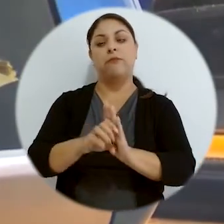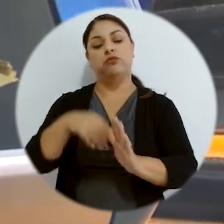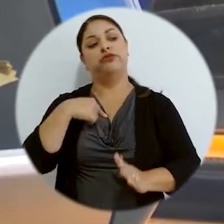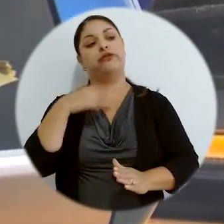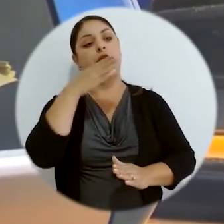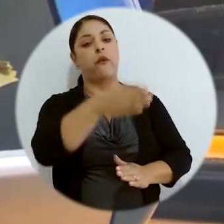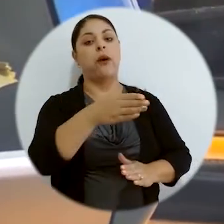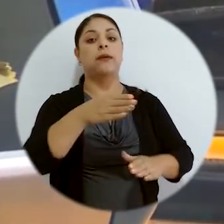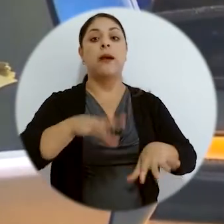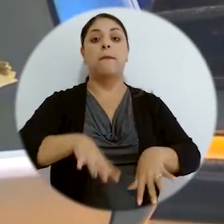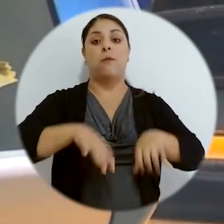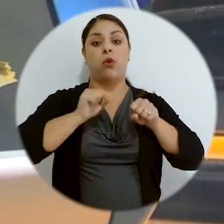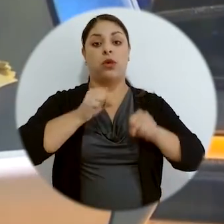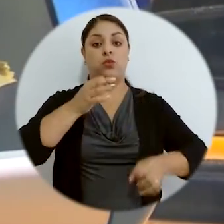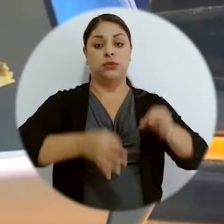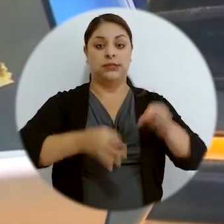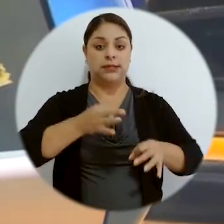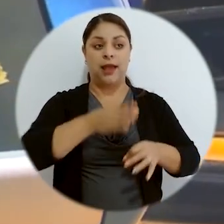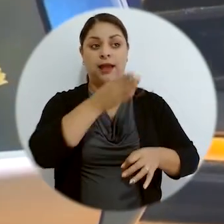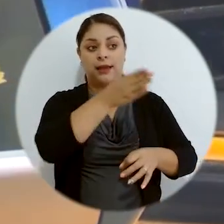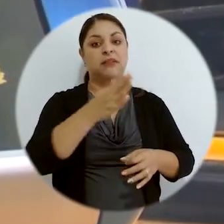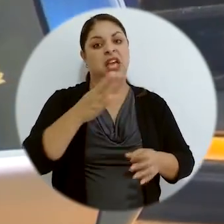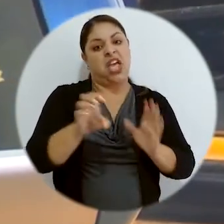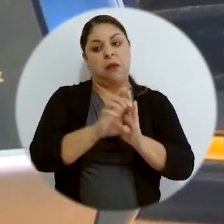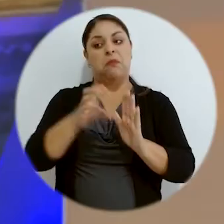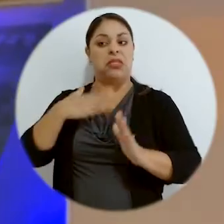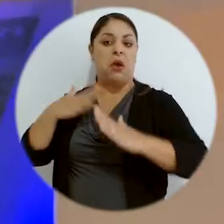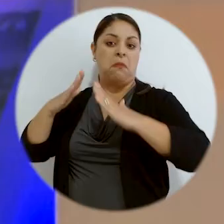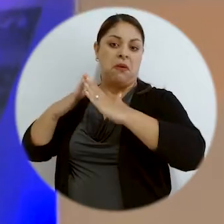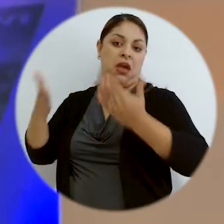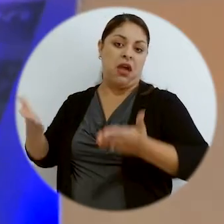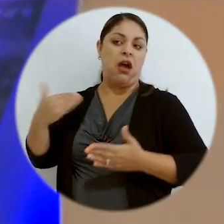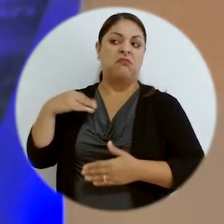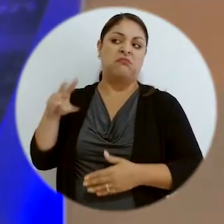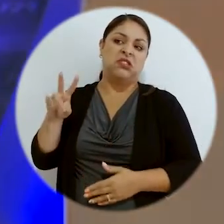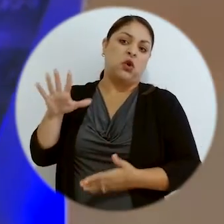puede valer 25 millones, una casa, digamos. Entonces aparece